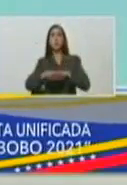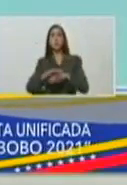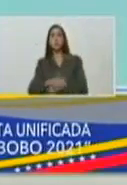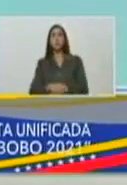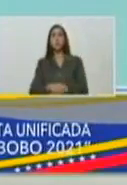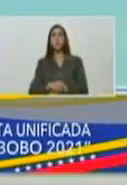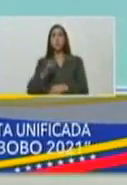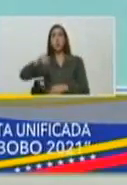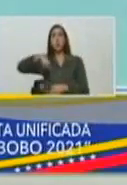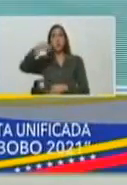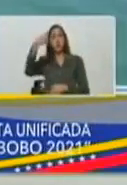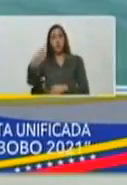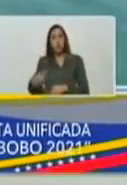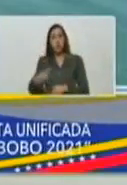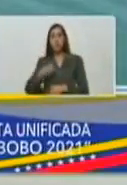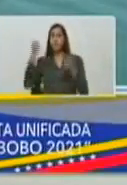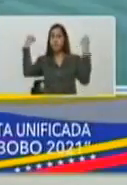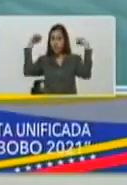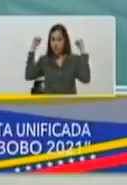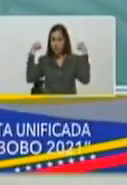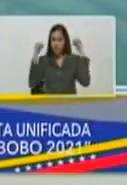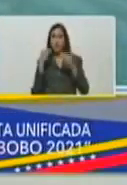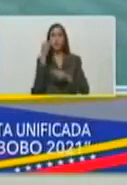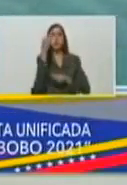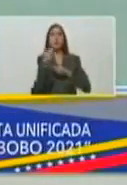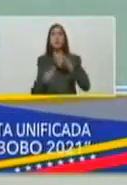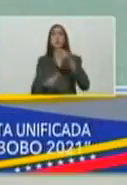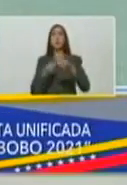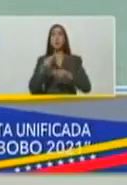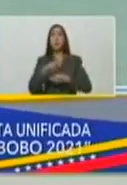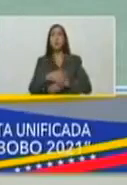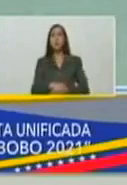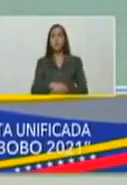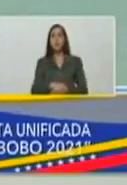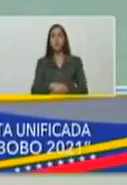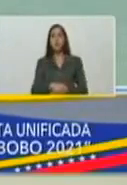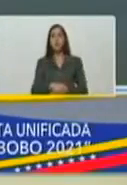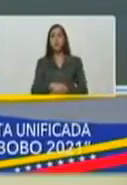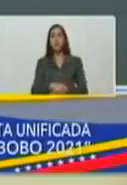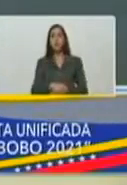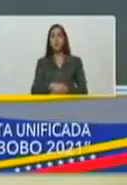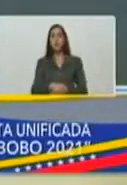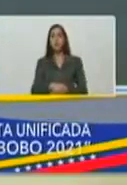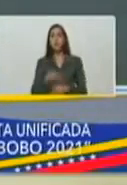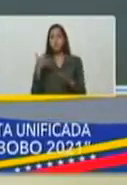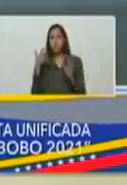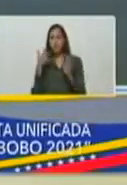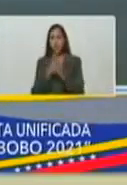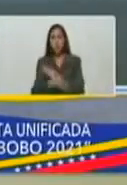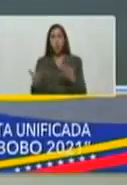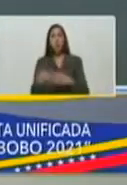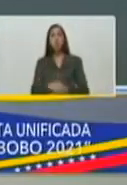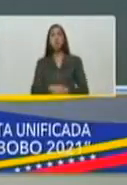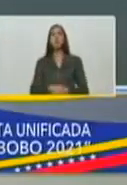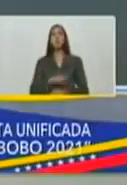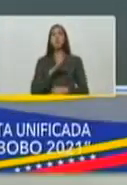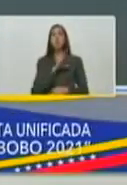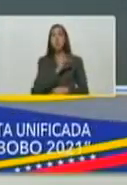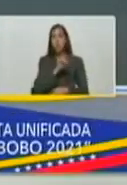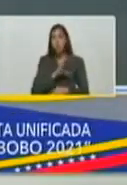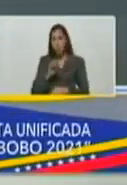siguiente se efectuaron otras actividades, entre ellas la activación de las ODI.